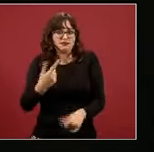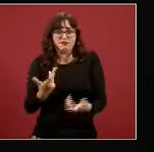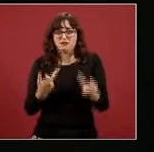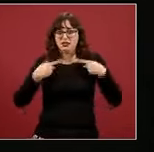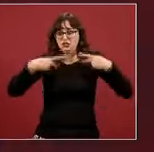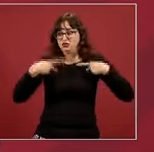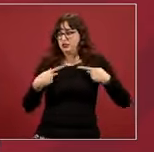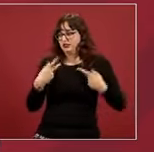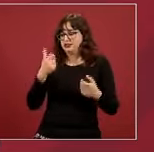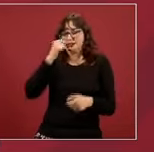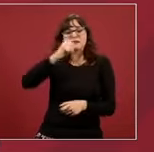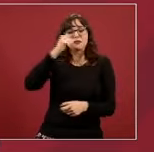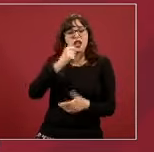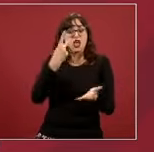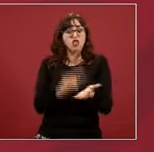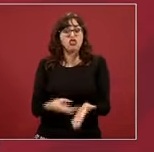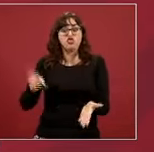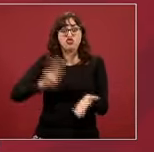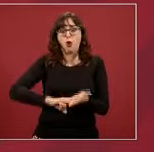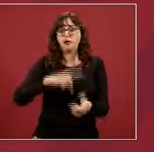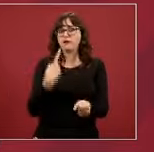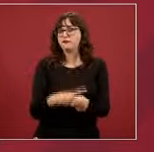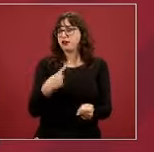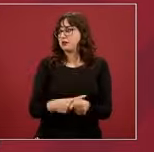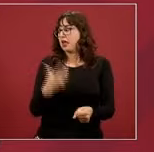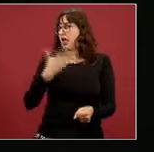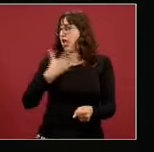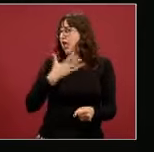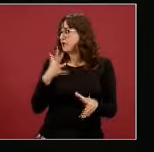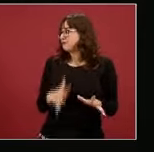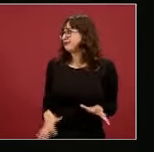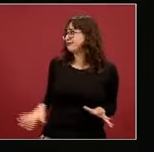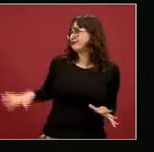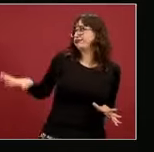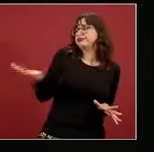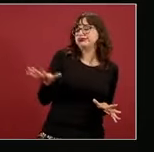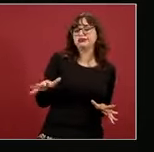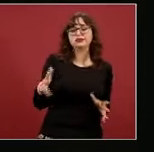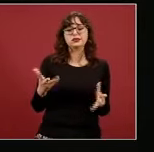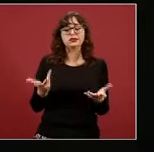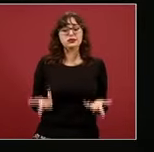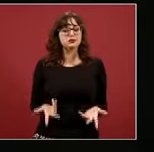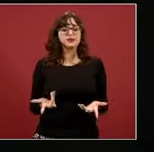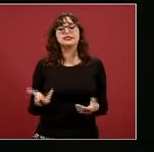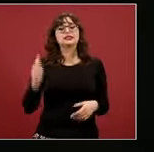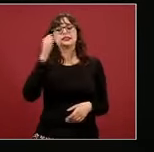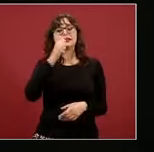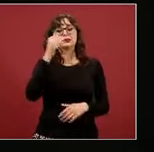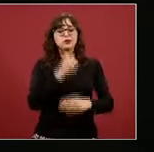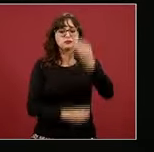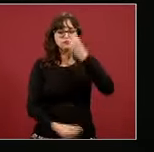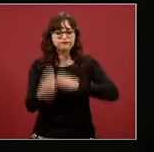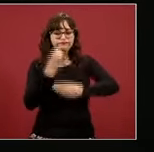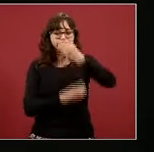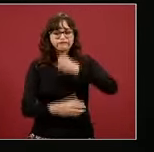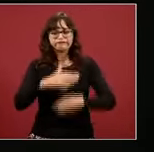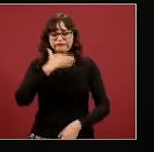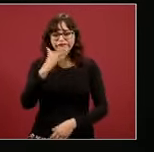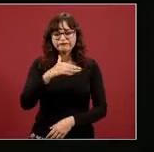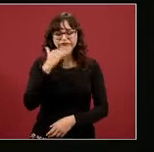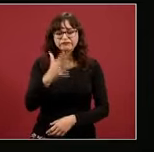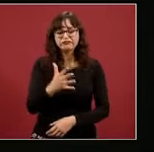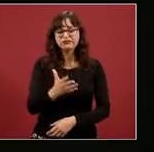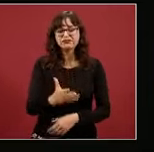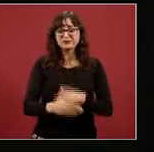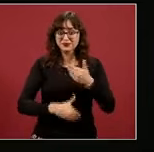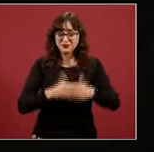como han dicho ustedes mismos, una imposición colonial de la alimentación,